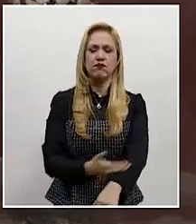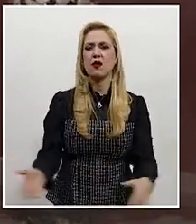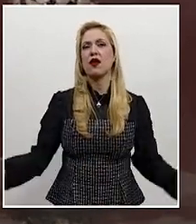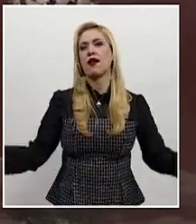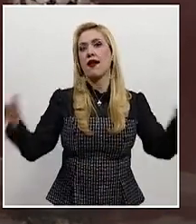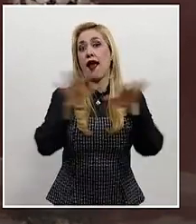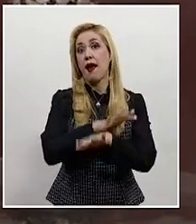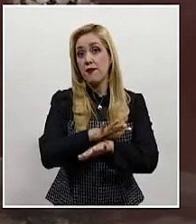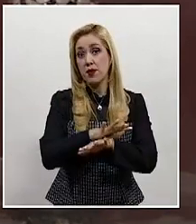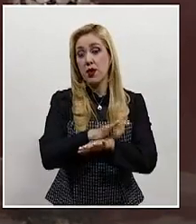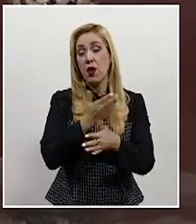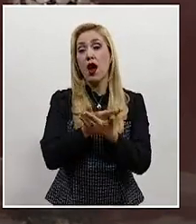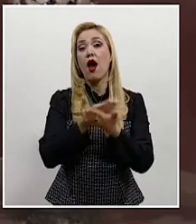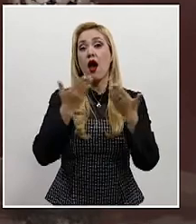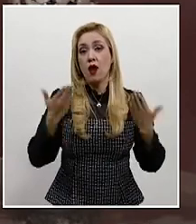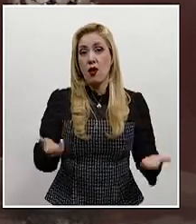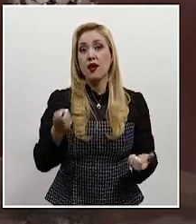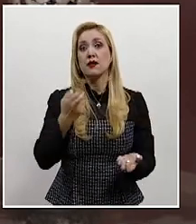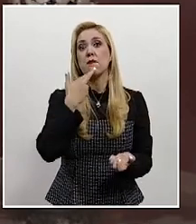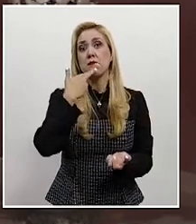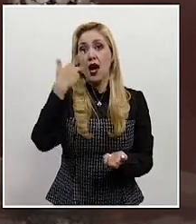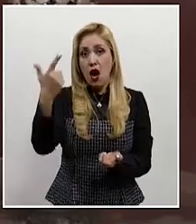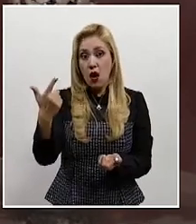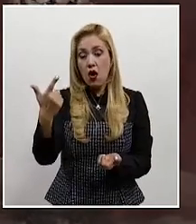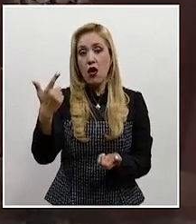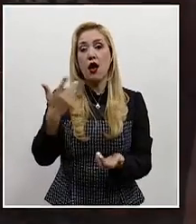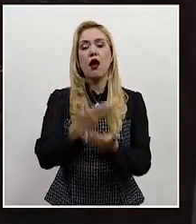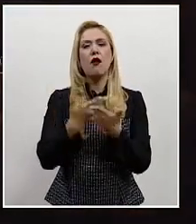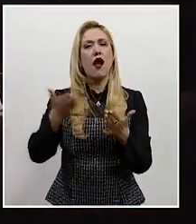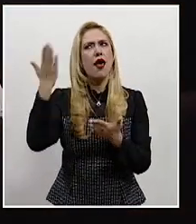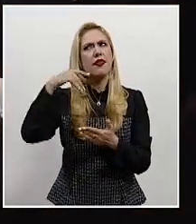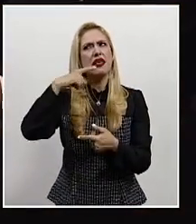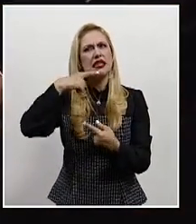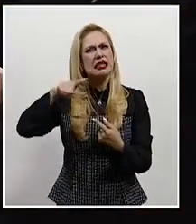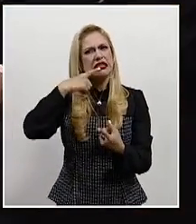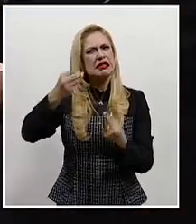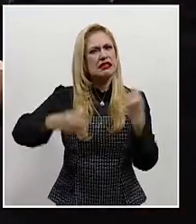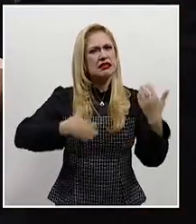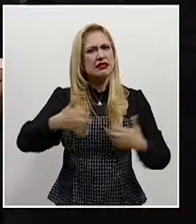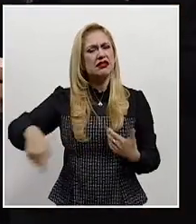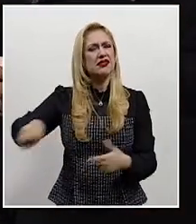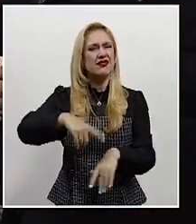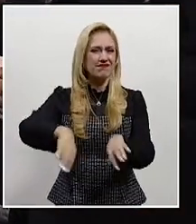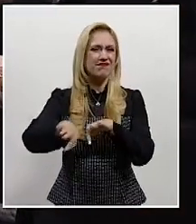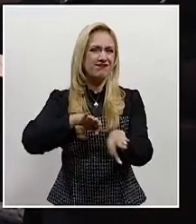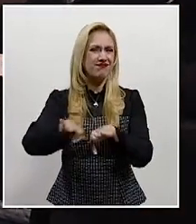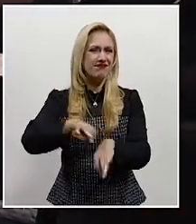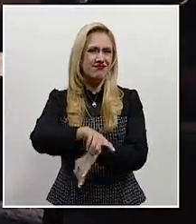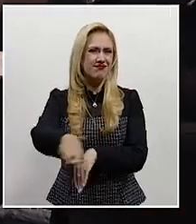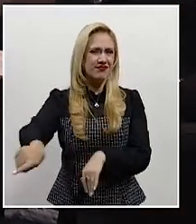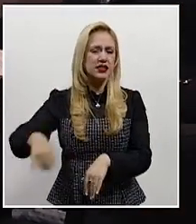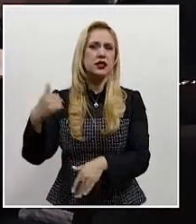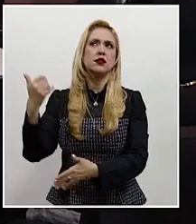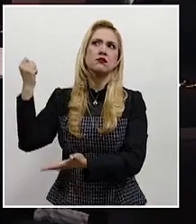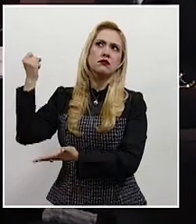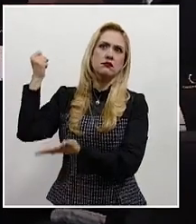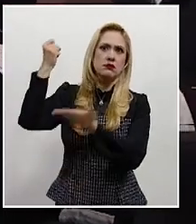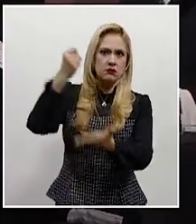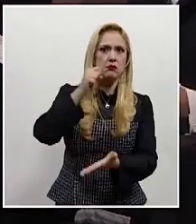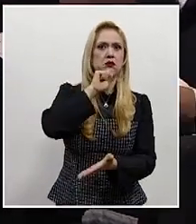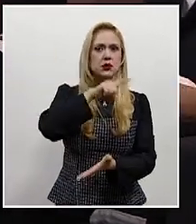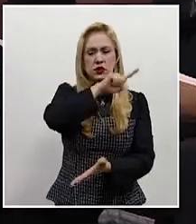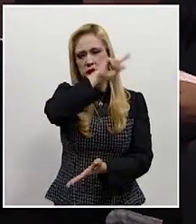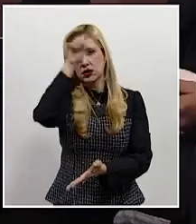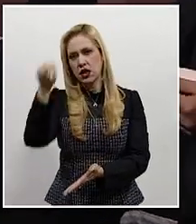se están resolviendo los casos, ¿no? Lo que la primera queja que teníamos de los trabajadores y parte de los inversionistas que vienen a